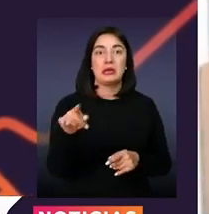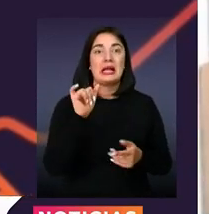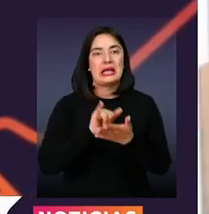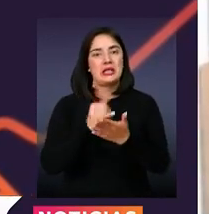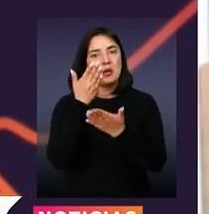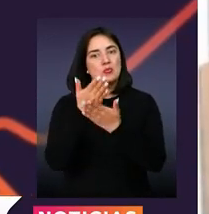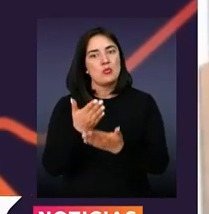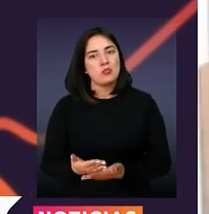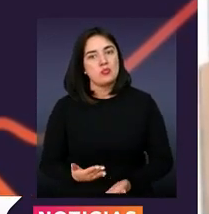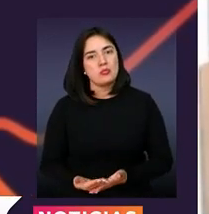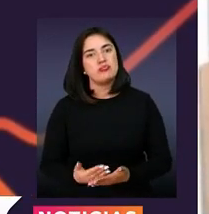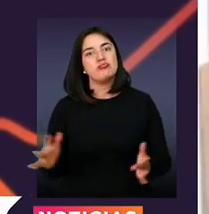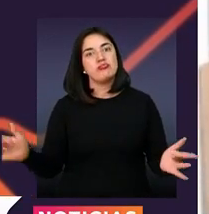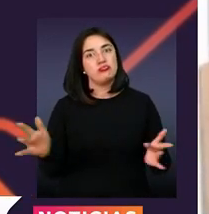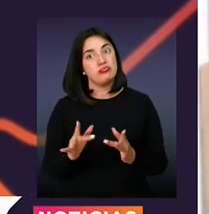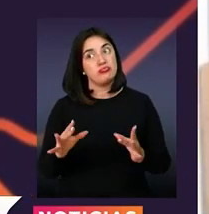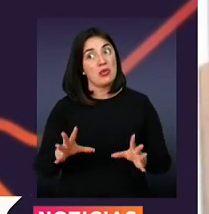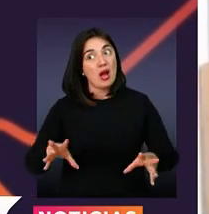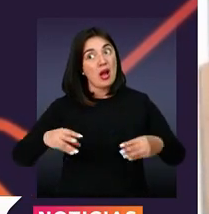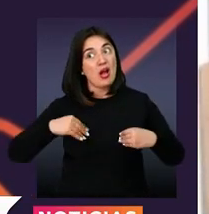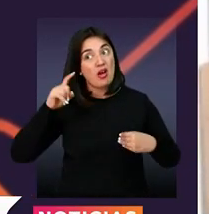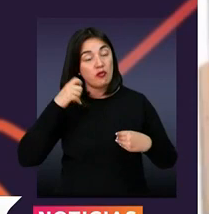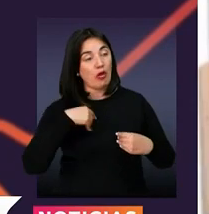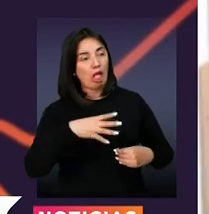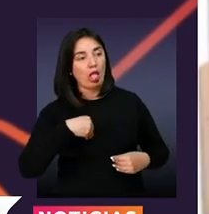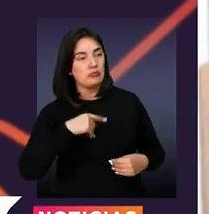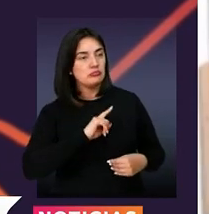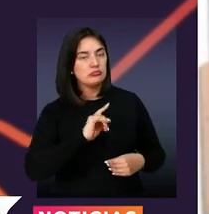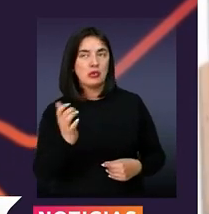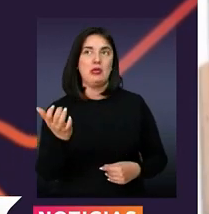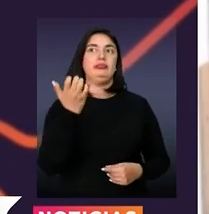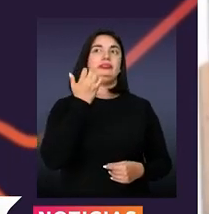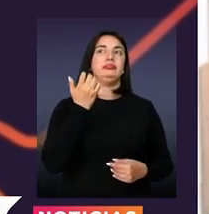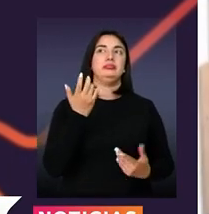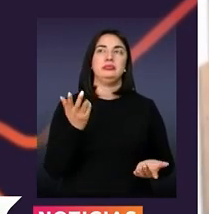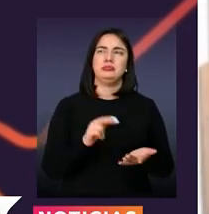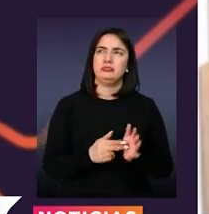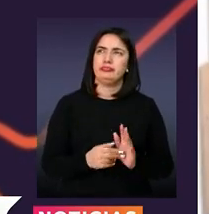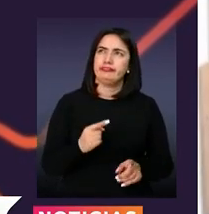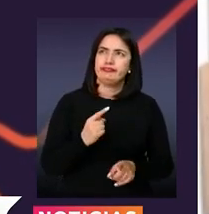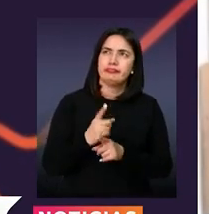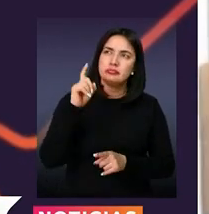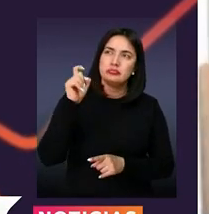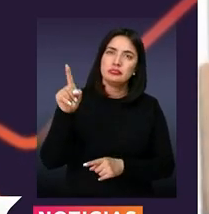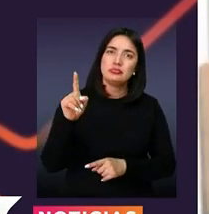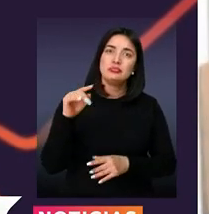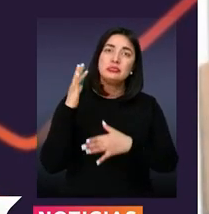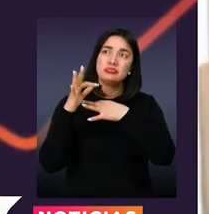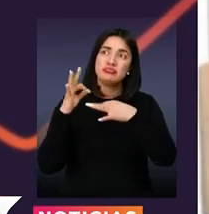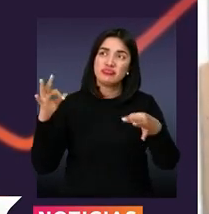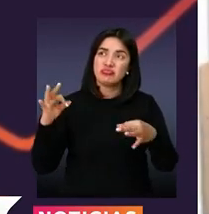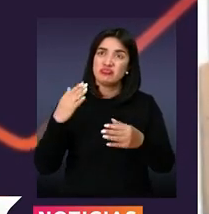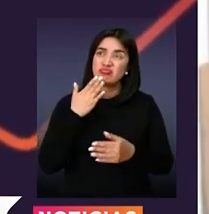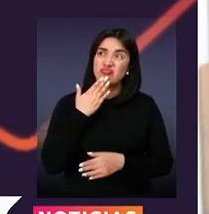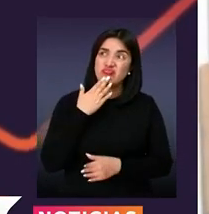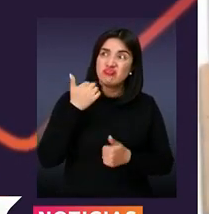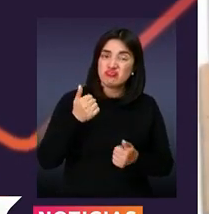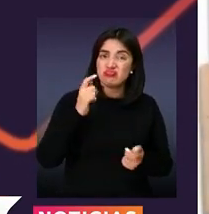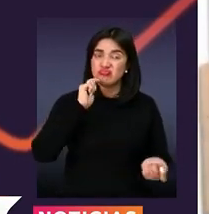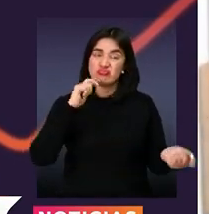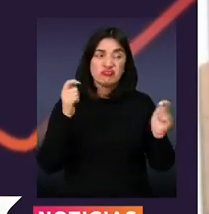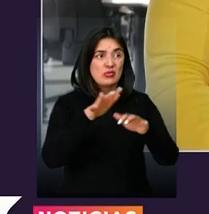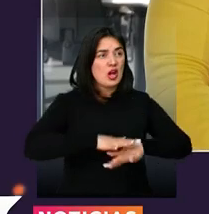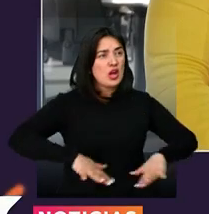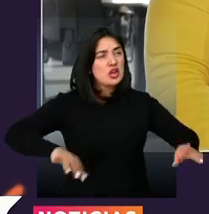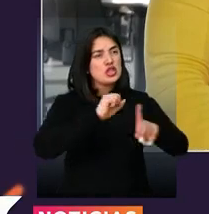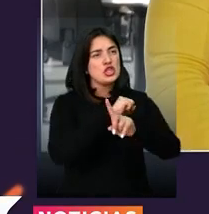fueron realmente aceptadas por el gobierno y consideramos que no ha hecho el gobierno de claudia lópez un giro suficiente frente a la crisis social